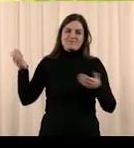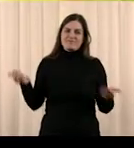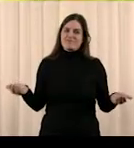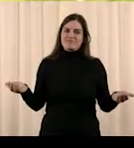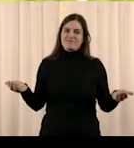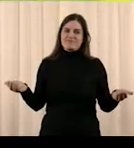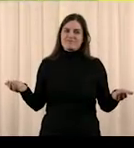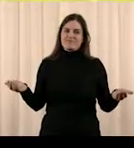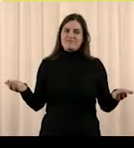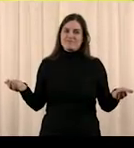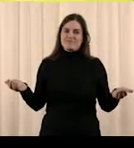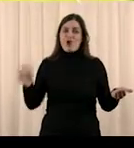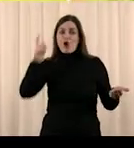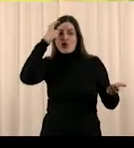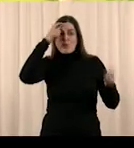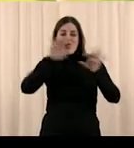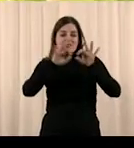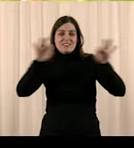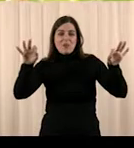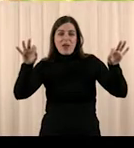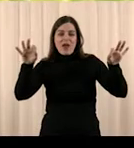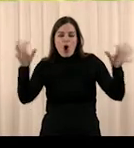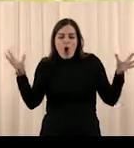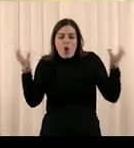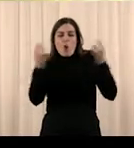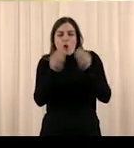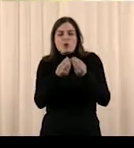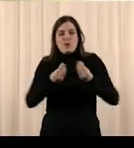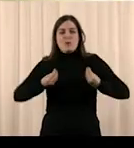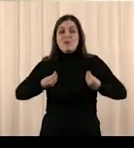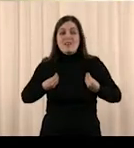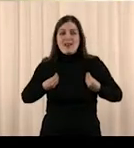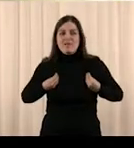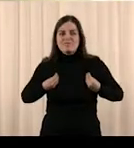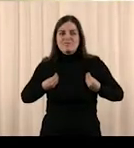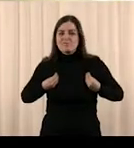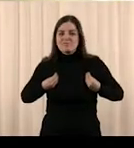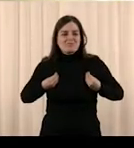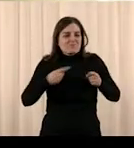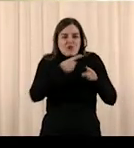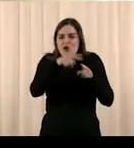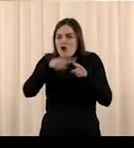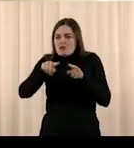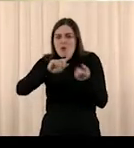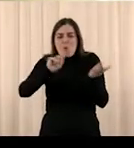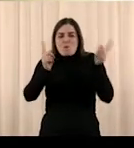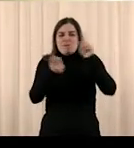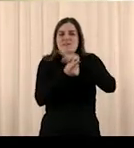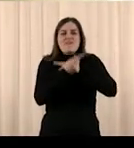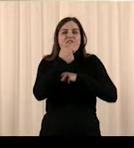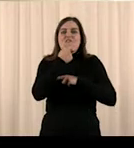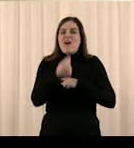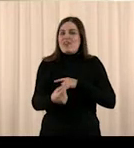Add simple añade to lo life, sencillo a la vida and everything becomes uncomplicated. Y todo se simplifica. Because